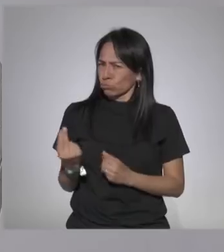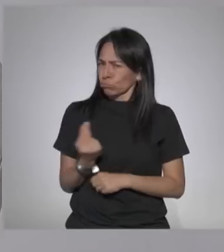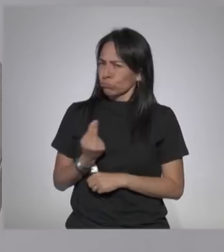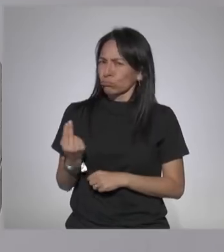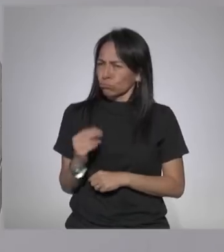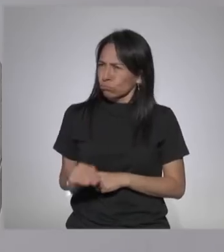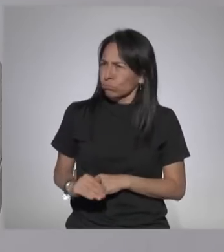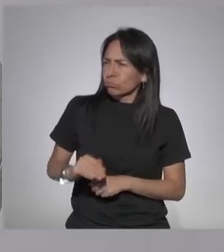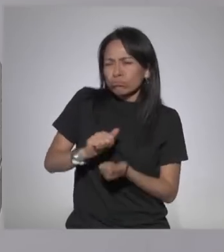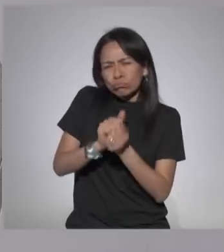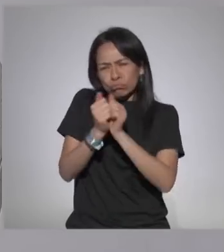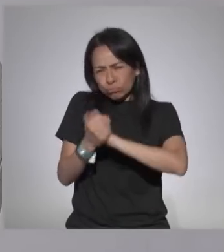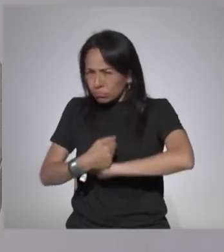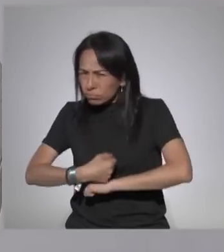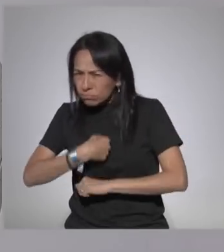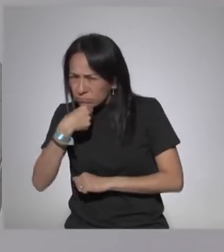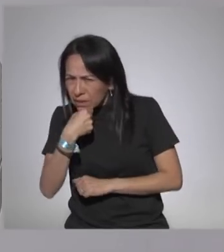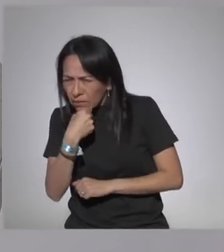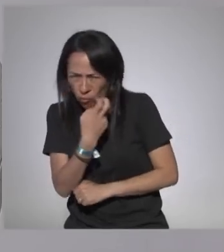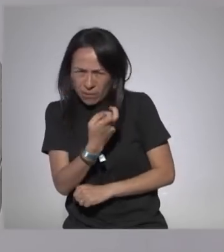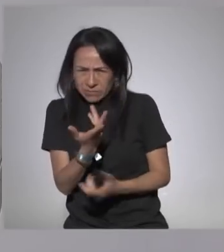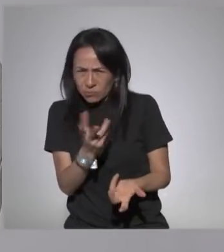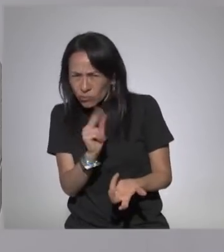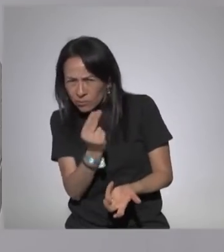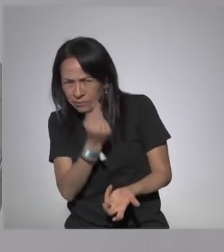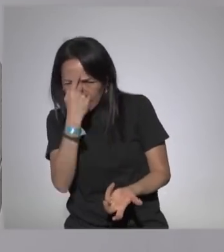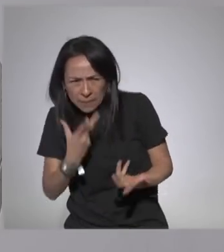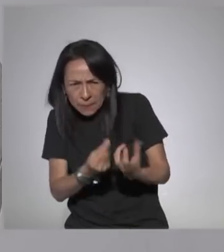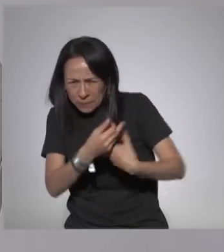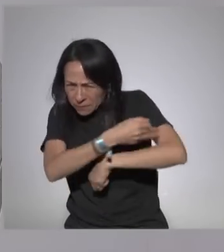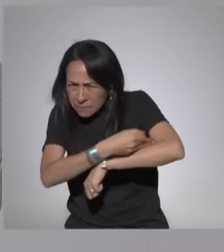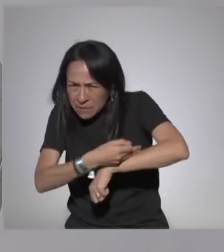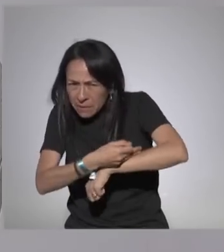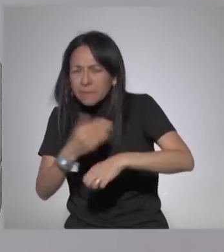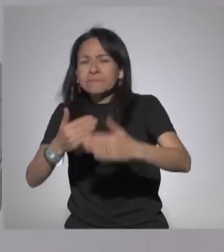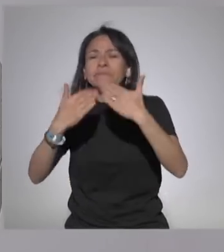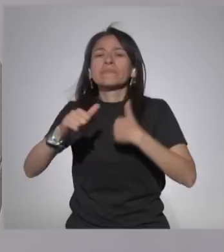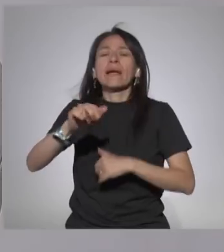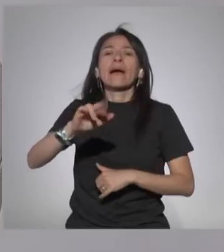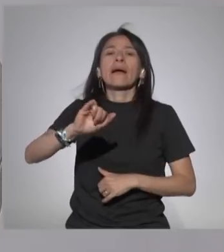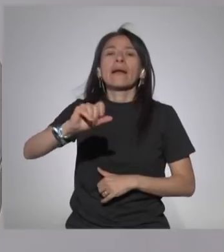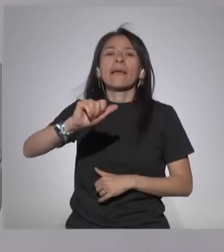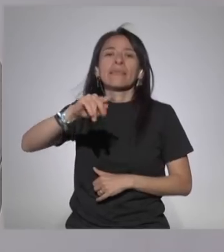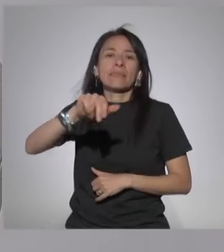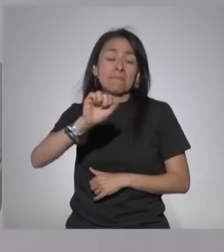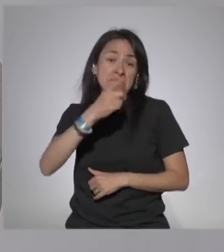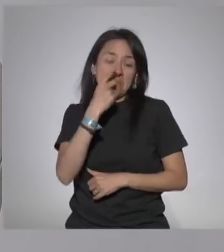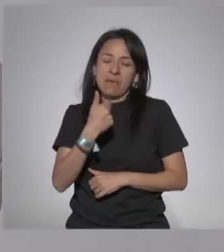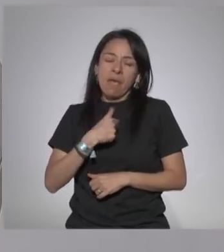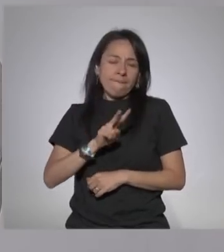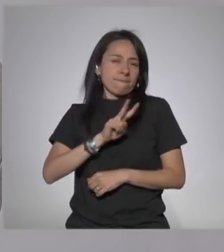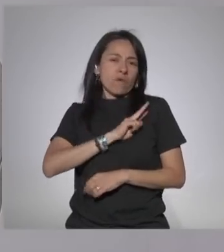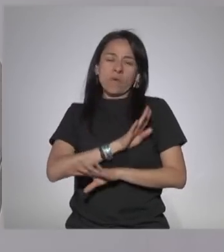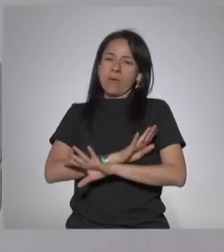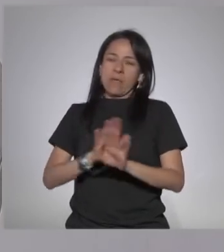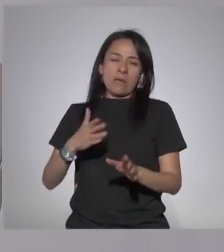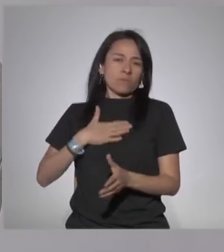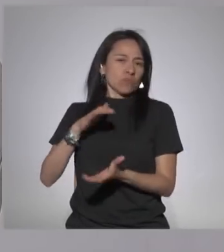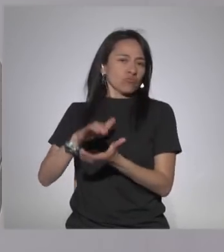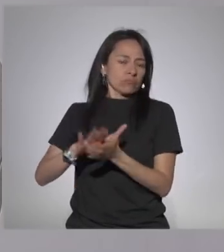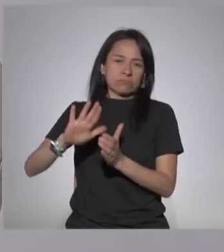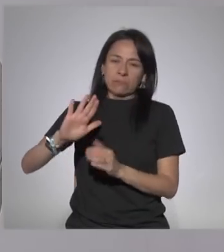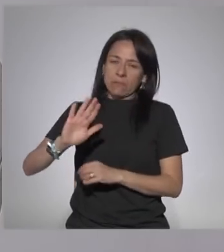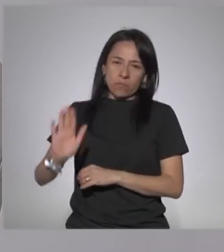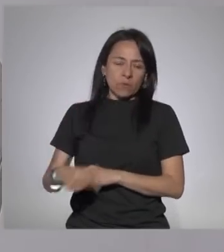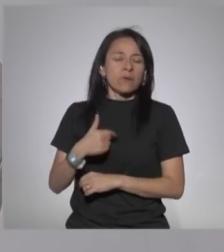a alguien con quien hacer una familia. Y Ariana nos dice, me siento más tranquila ahora que soy viuda, pero es algo que no puedo decir porque me ven